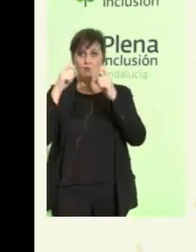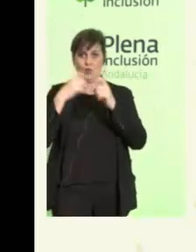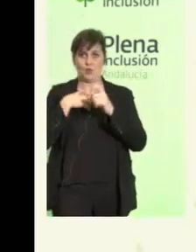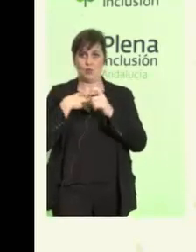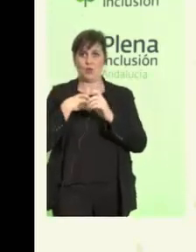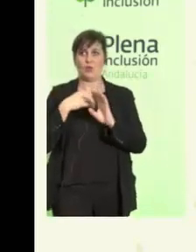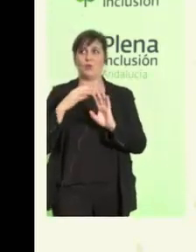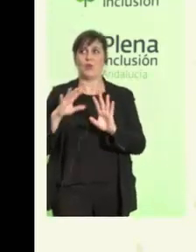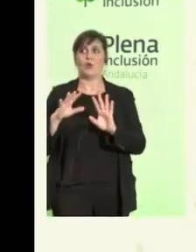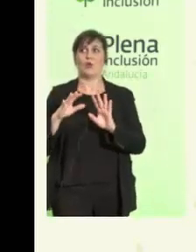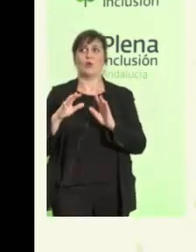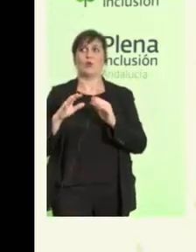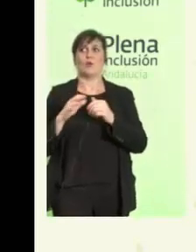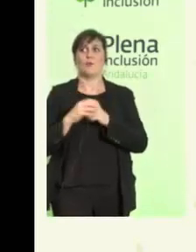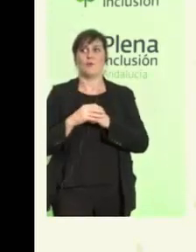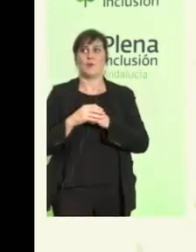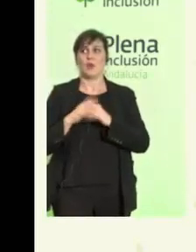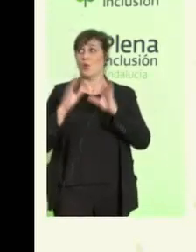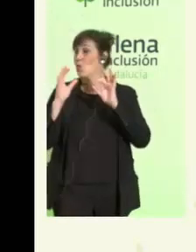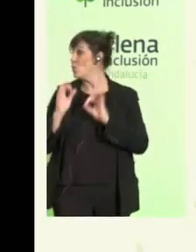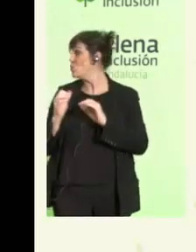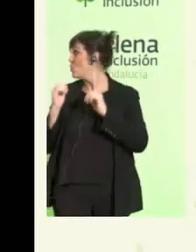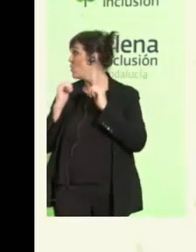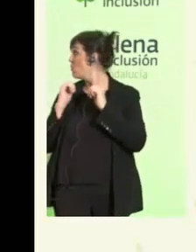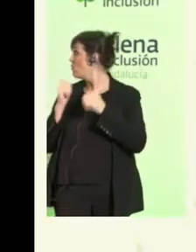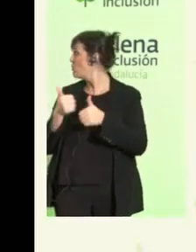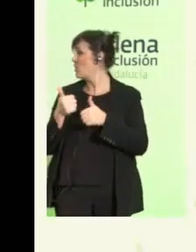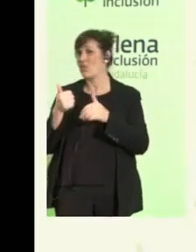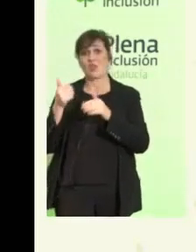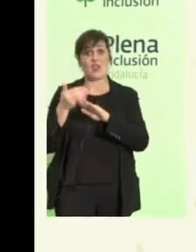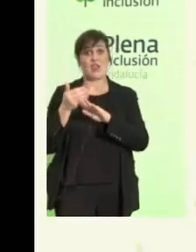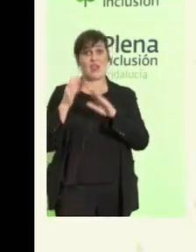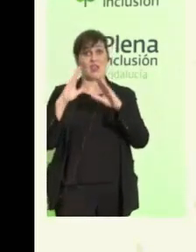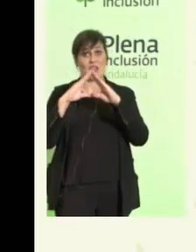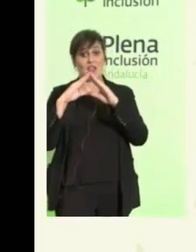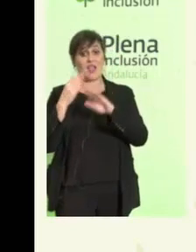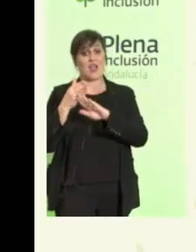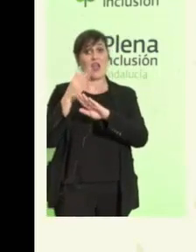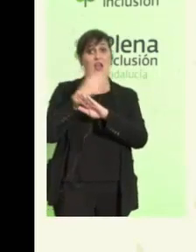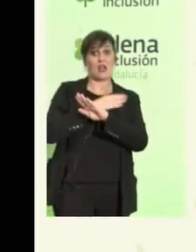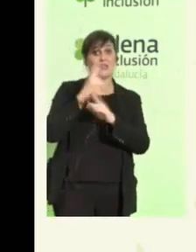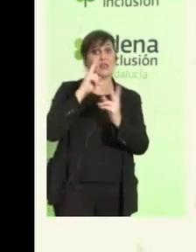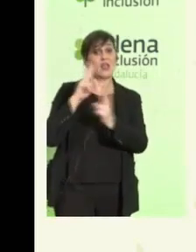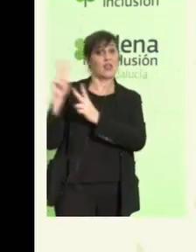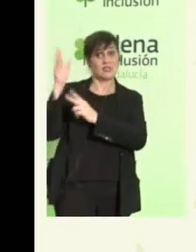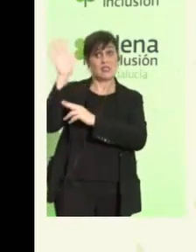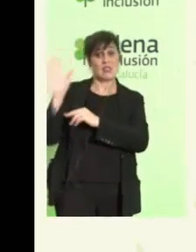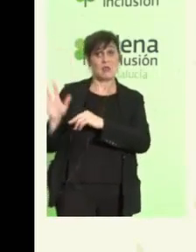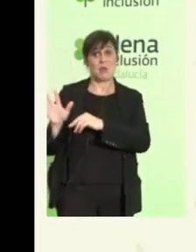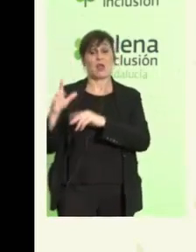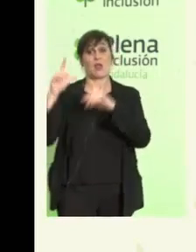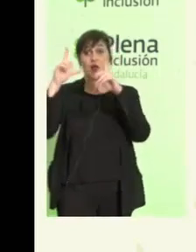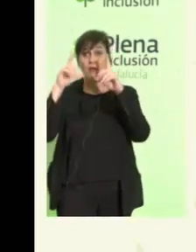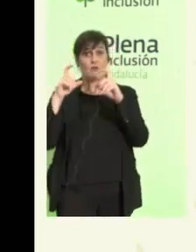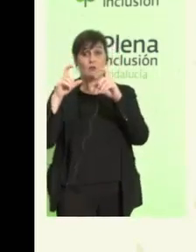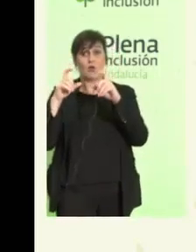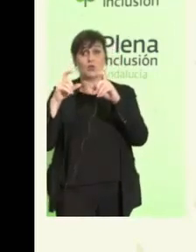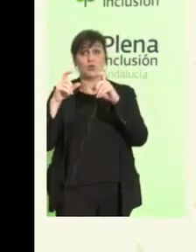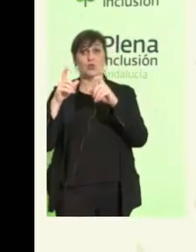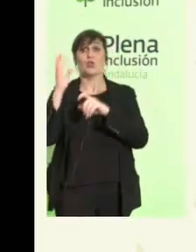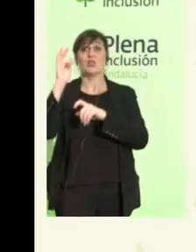una foto de todos, pero esto es justo antes de empezar la comida y podéis ver la imagen en la fotografía. Era